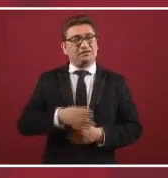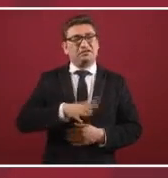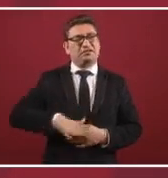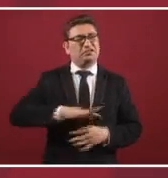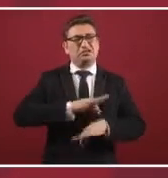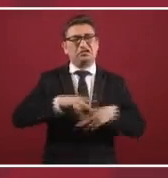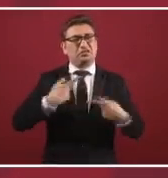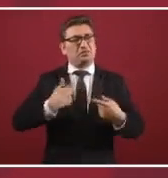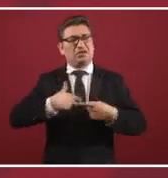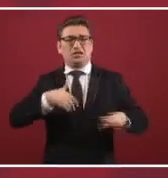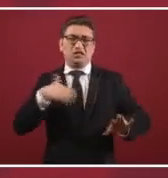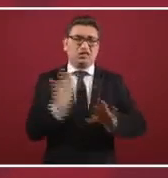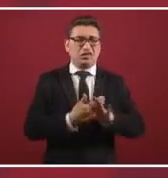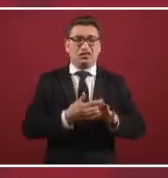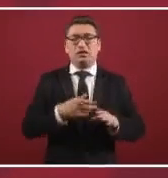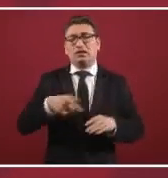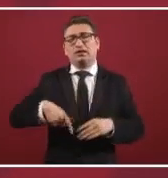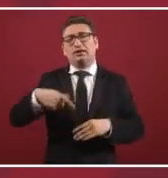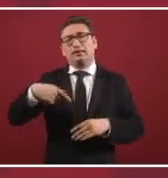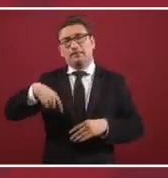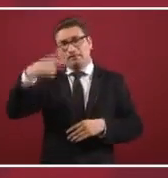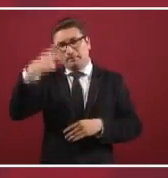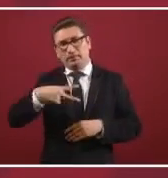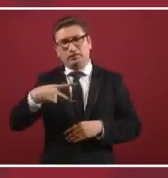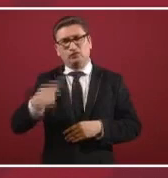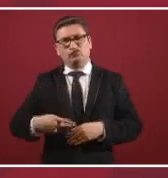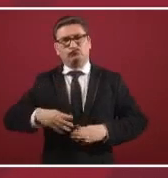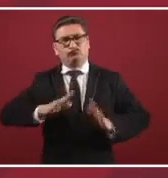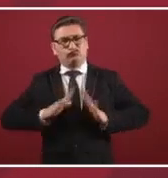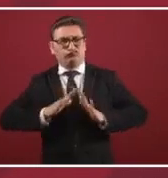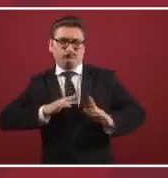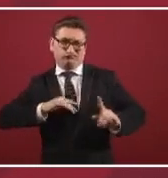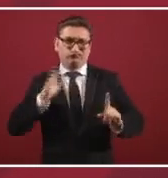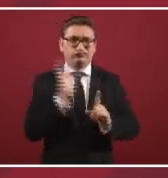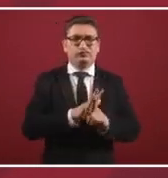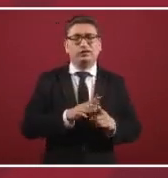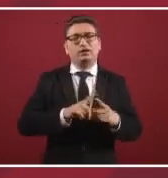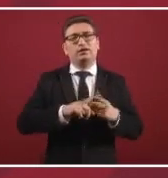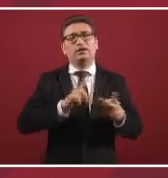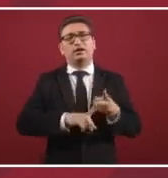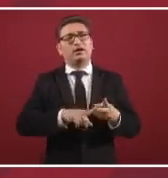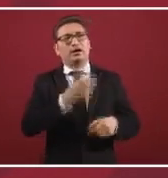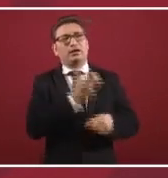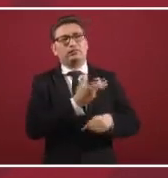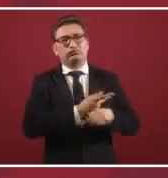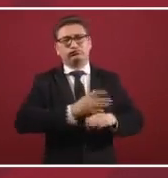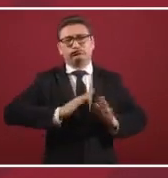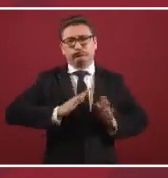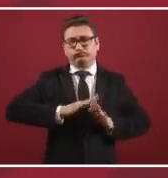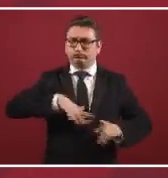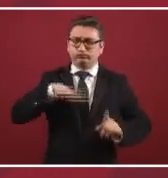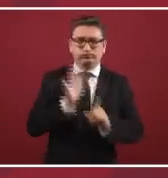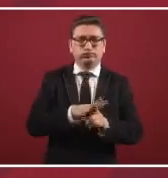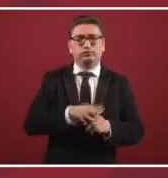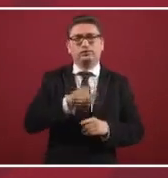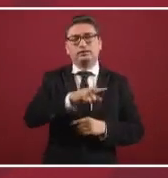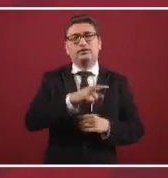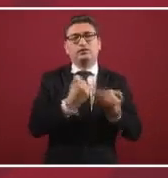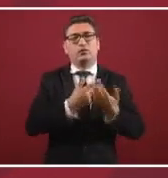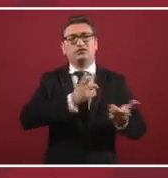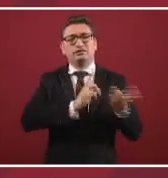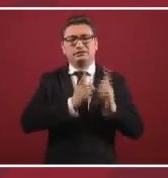todos, el ejército mexicano, el ejército estadounidense, los Rangers de